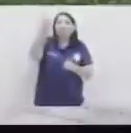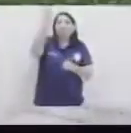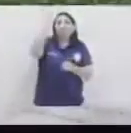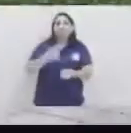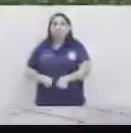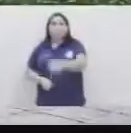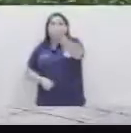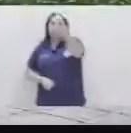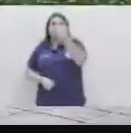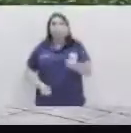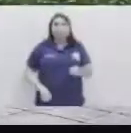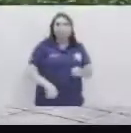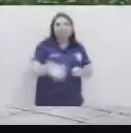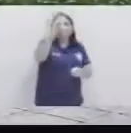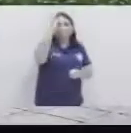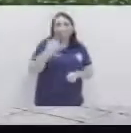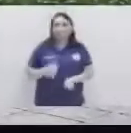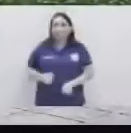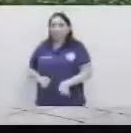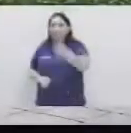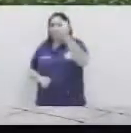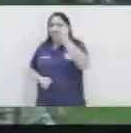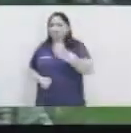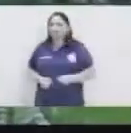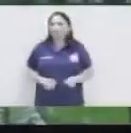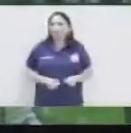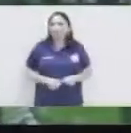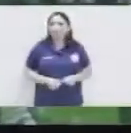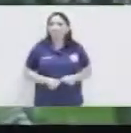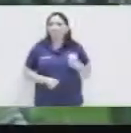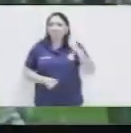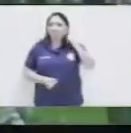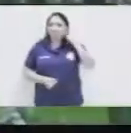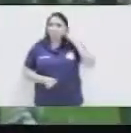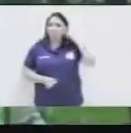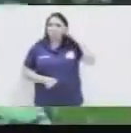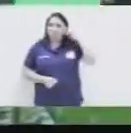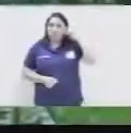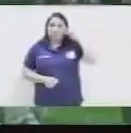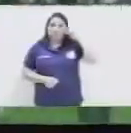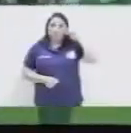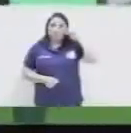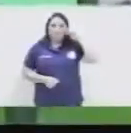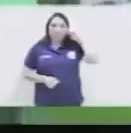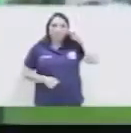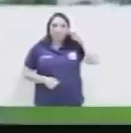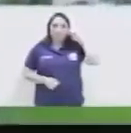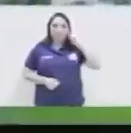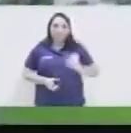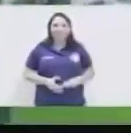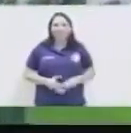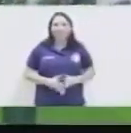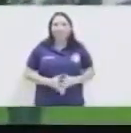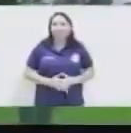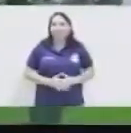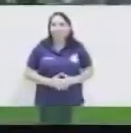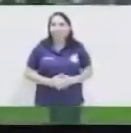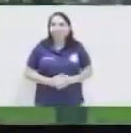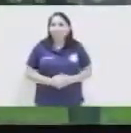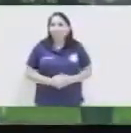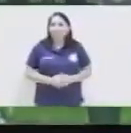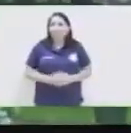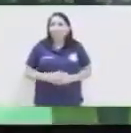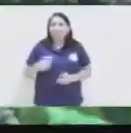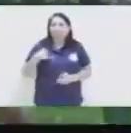atrapo. Lanzo, atrapo. La última, lanzo y atrapo. Si yo no